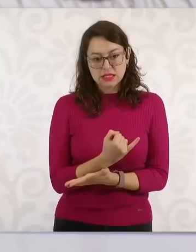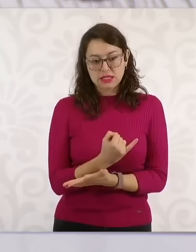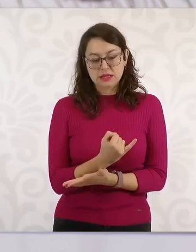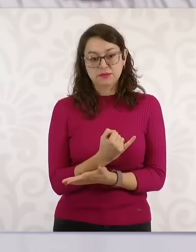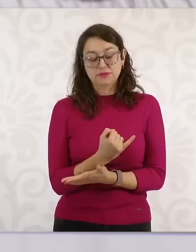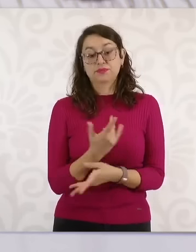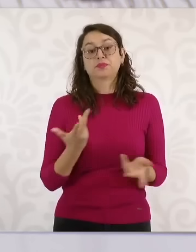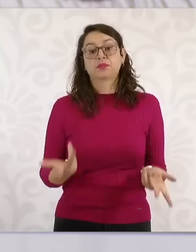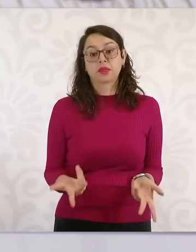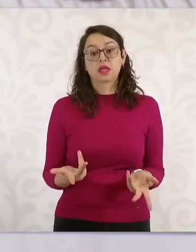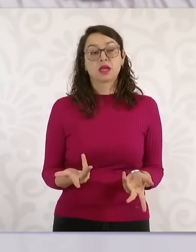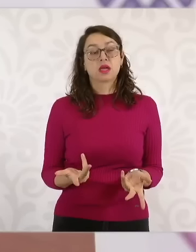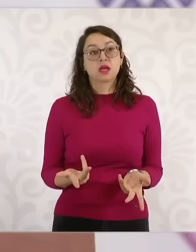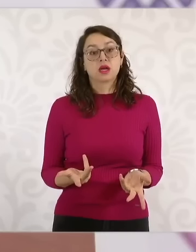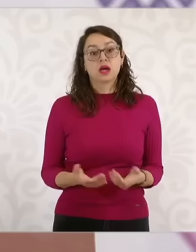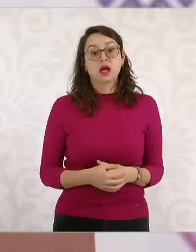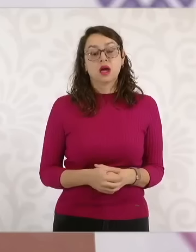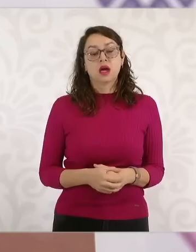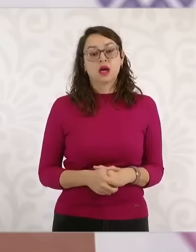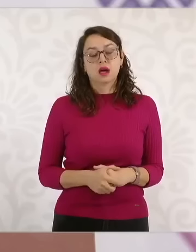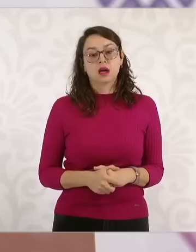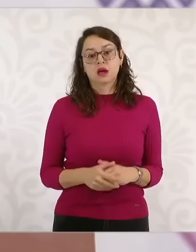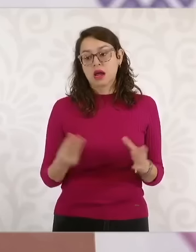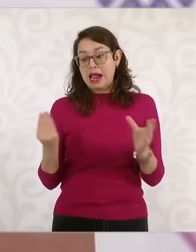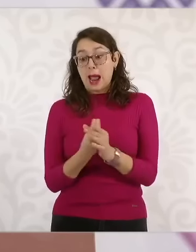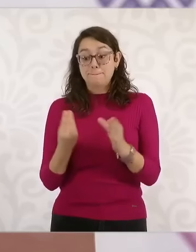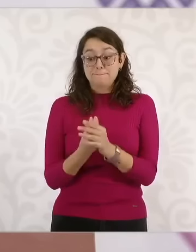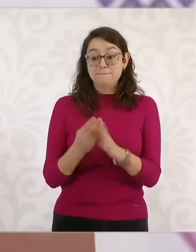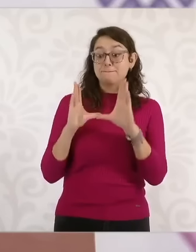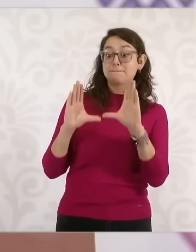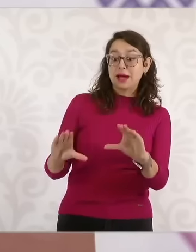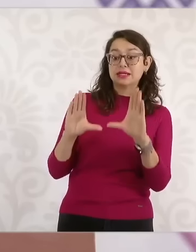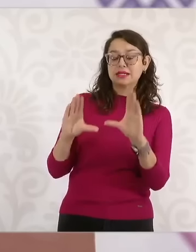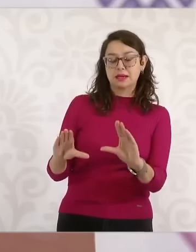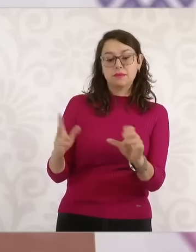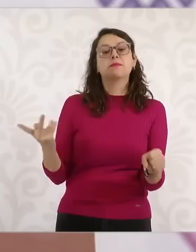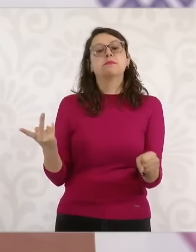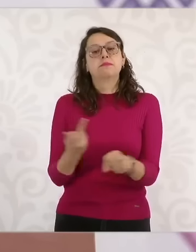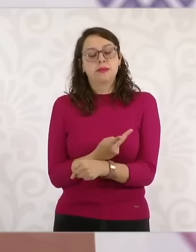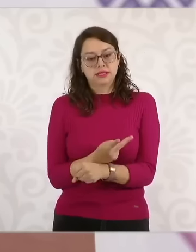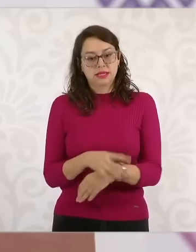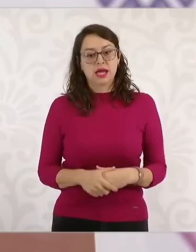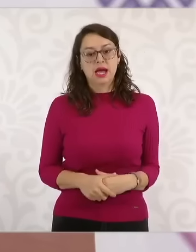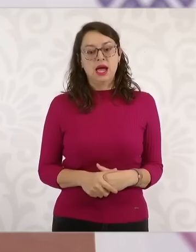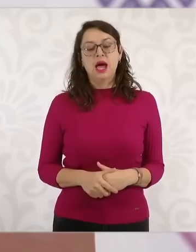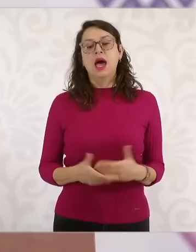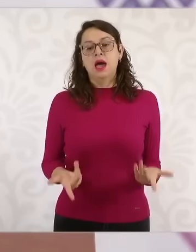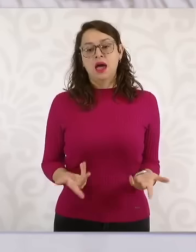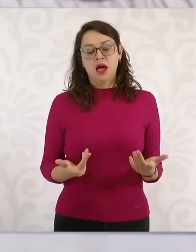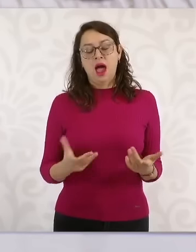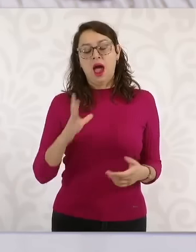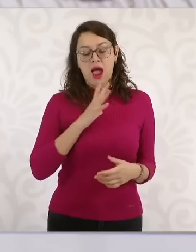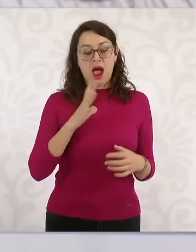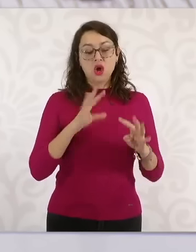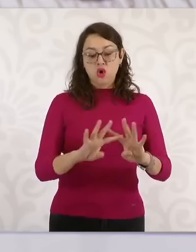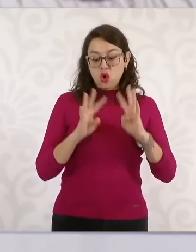la capacitación, es muy importante pues que las capacitaciones se aprueban en el Consejo Nacional de